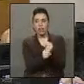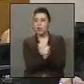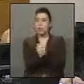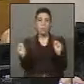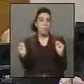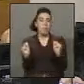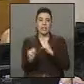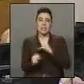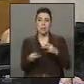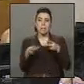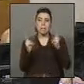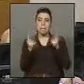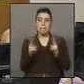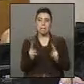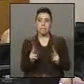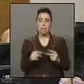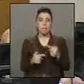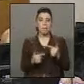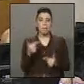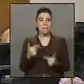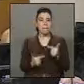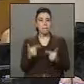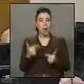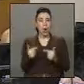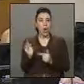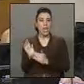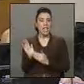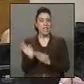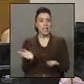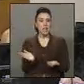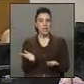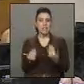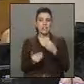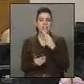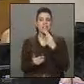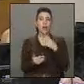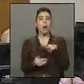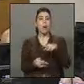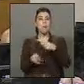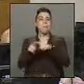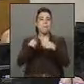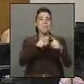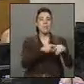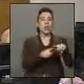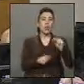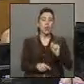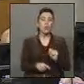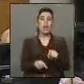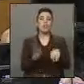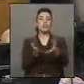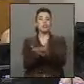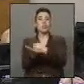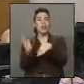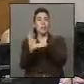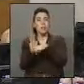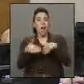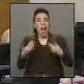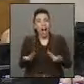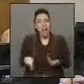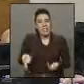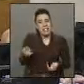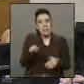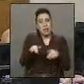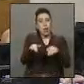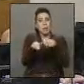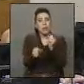podemos seguir permitiendo esta política en la medida de lo posible. Ya lo vivimos con el multirut, lo vivimos con el sueldo mínimo y ahora va a pasar nuevamente lo mismo con